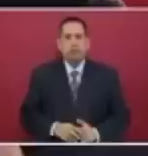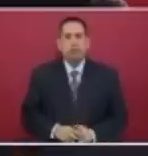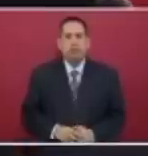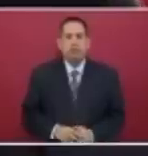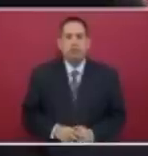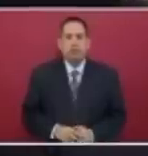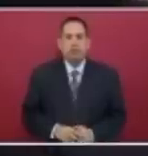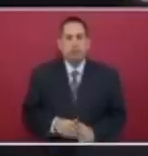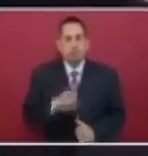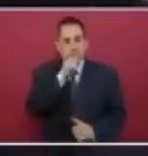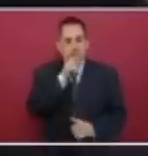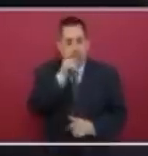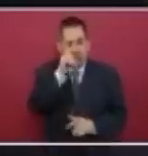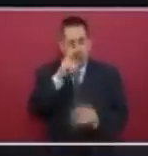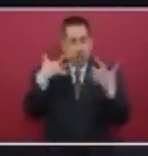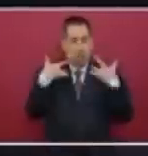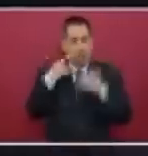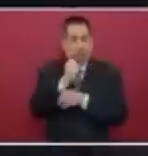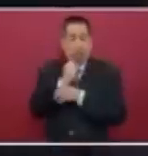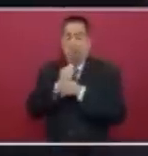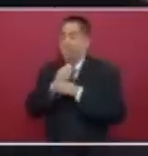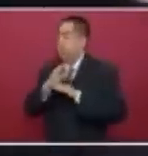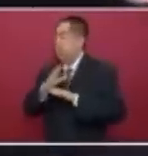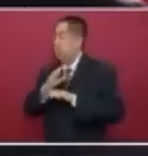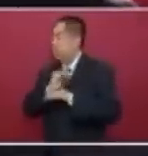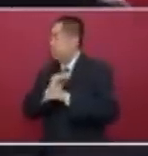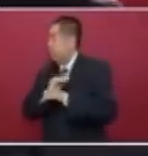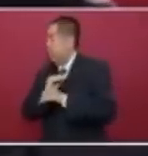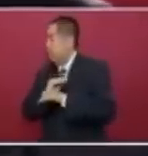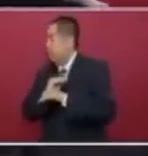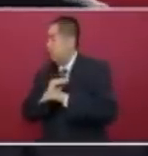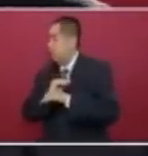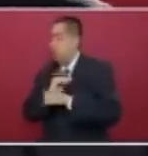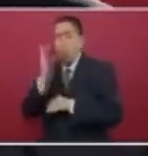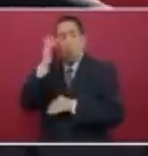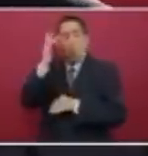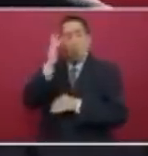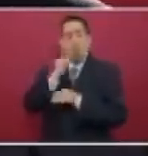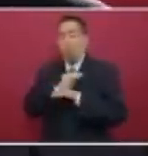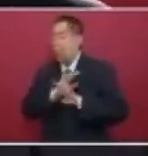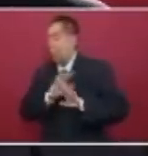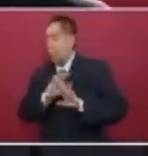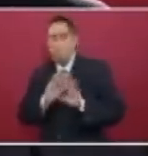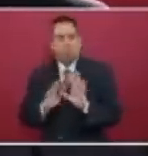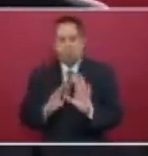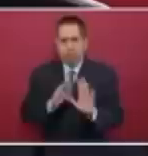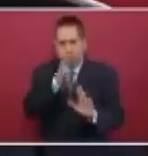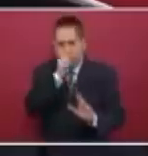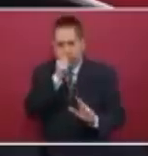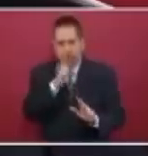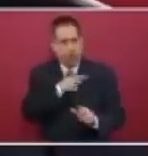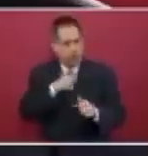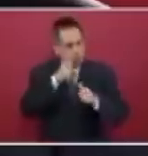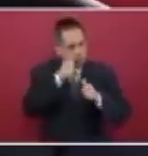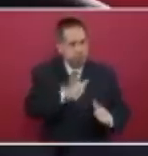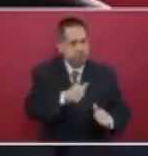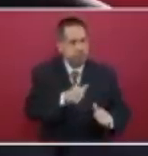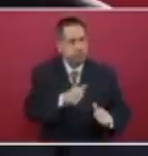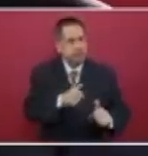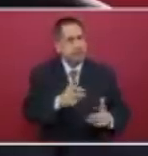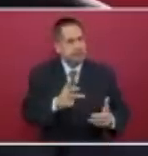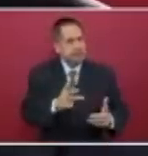y meter la cabeza no debajo de la de la tierra entonces tenemos que